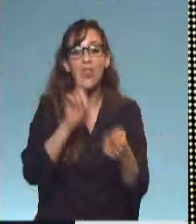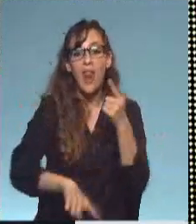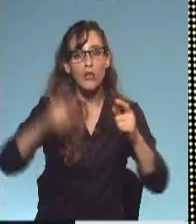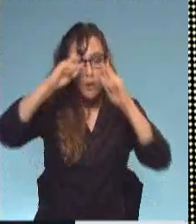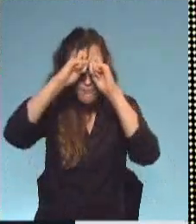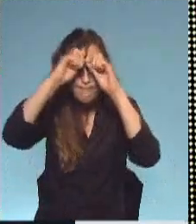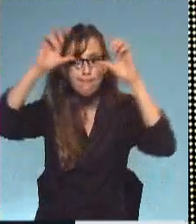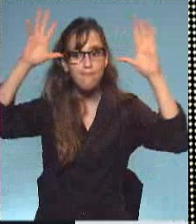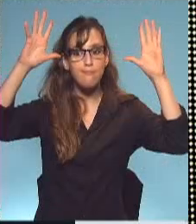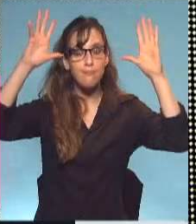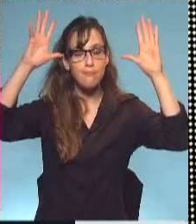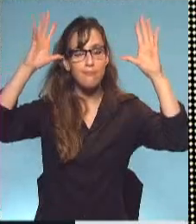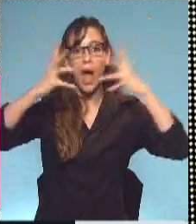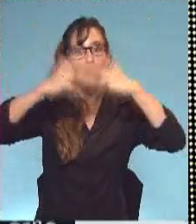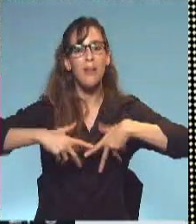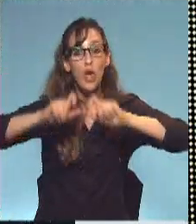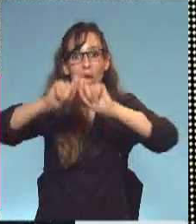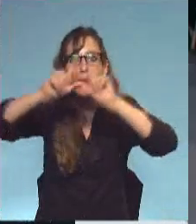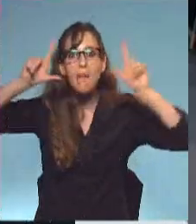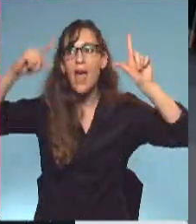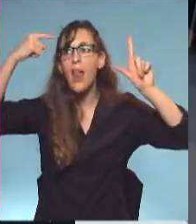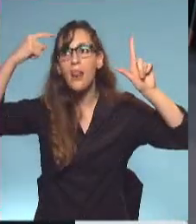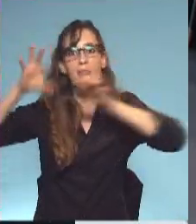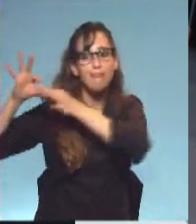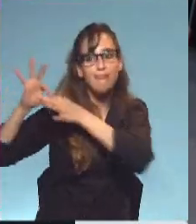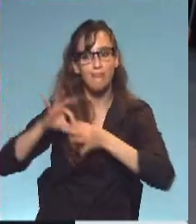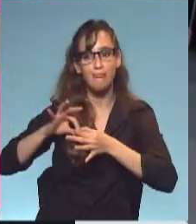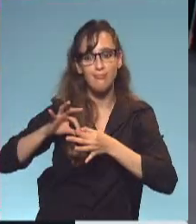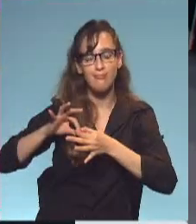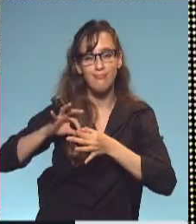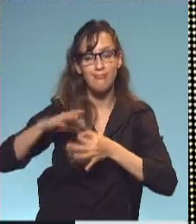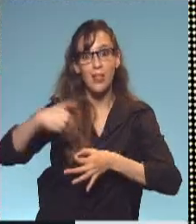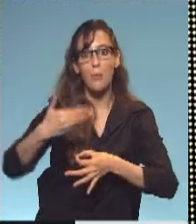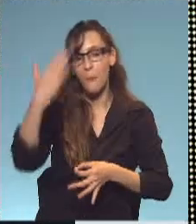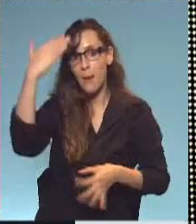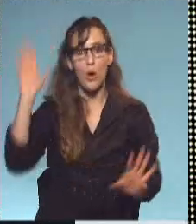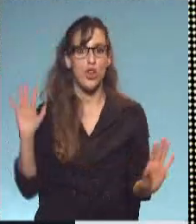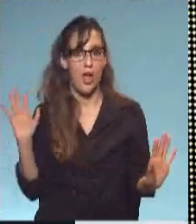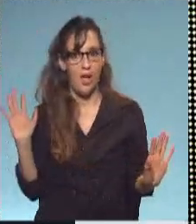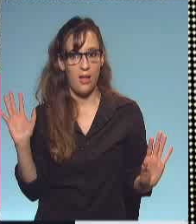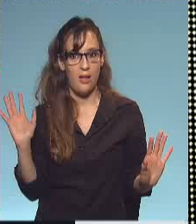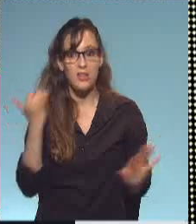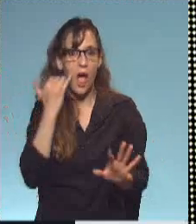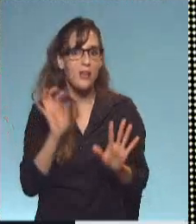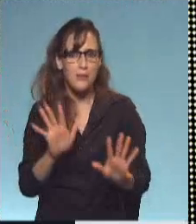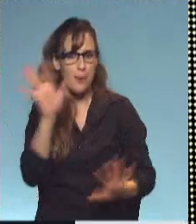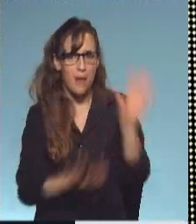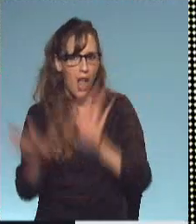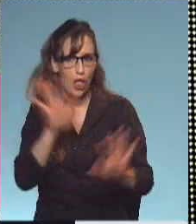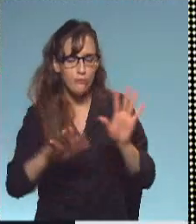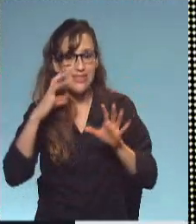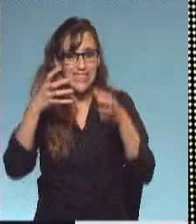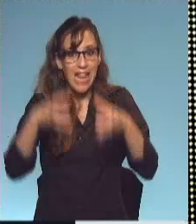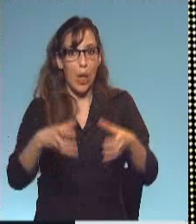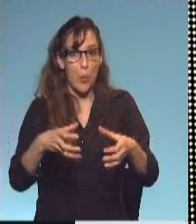en mi imaginación. Muy bien. Lo importante es eso. Nuestro cerebro está optimizado para procesar y recordar imágenes visuales. Tenemos toda la parte de atrás del